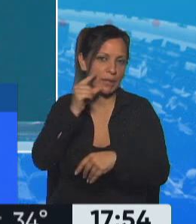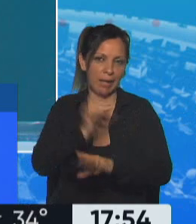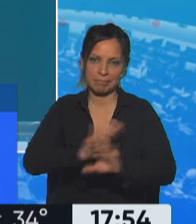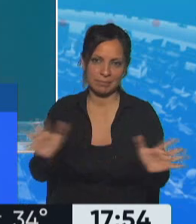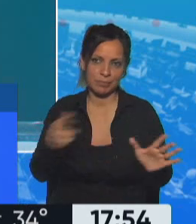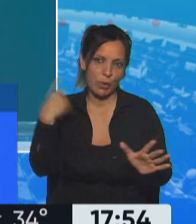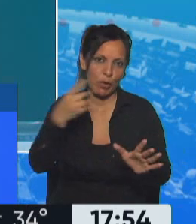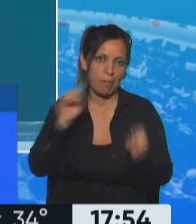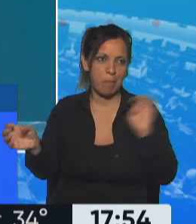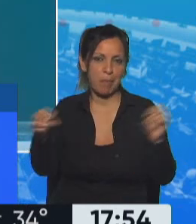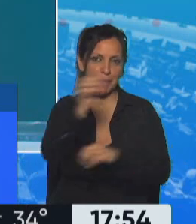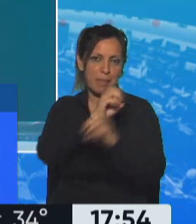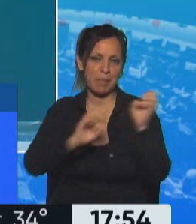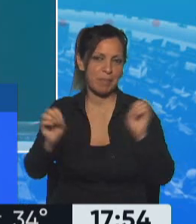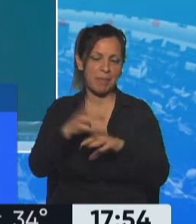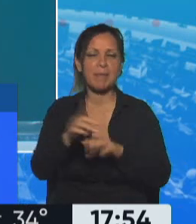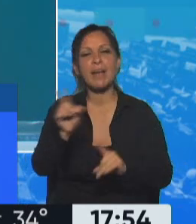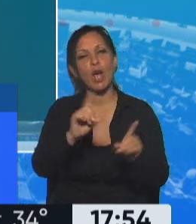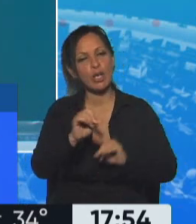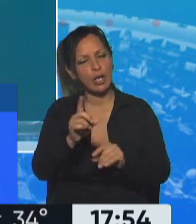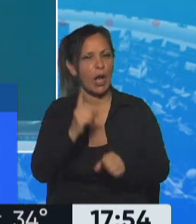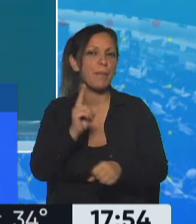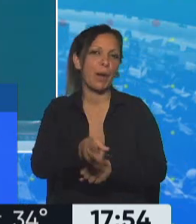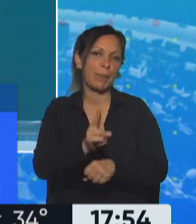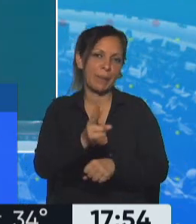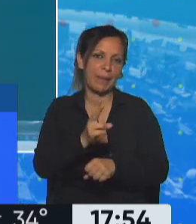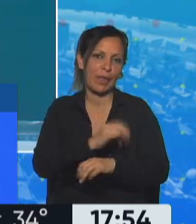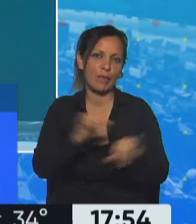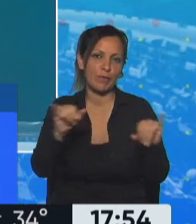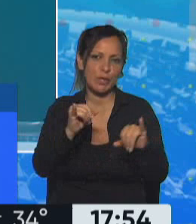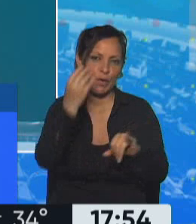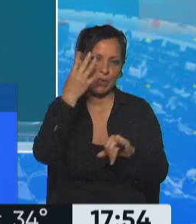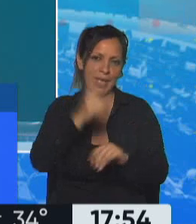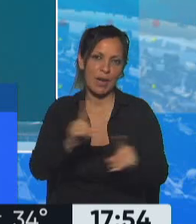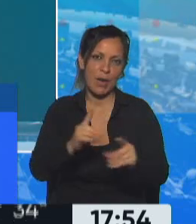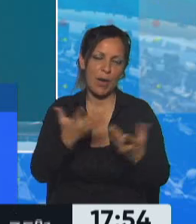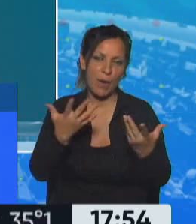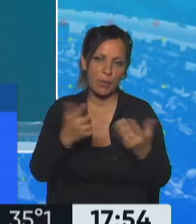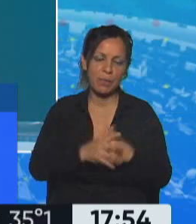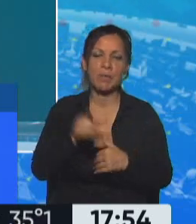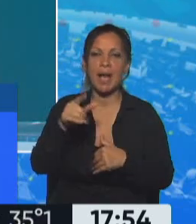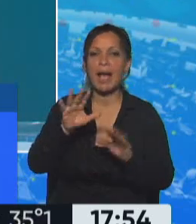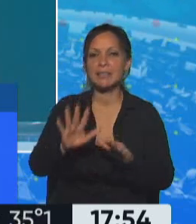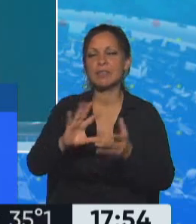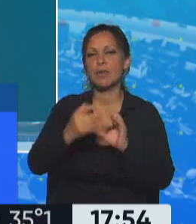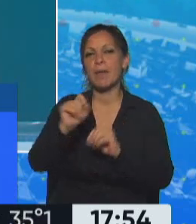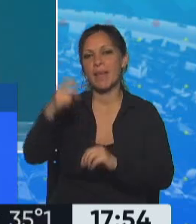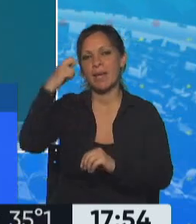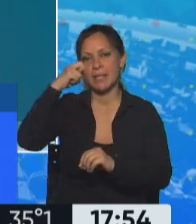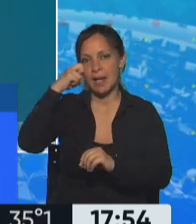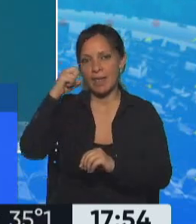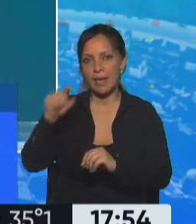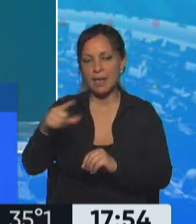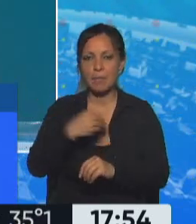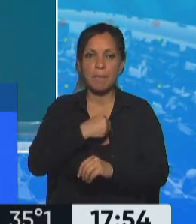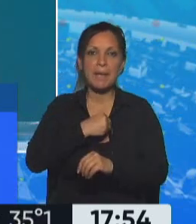mal. No se pueden difundir, recordemos. No, lógicamente. Esa me parece que es la más interesante porque la gran apuesta del radicalismo sí. En términos políticos, la gran esperanza